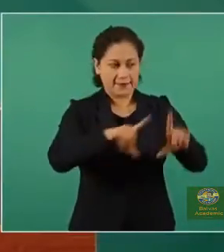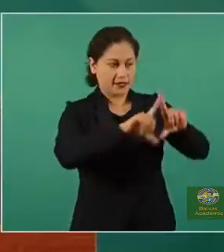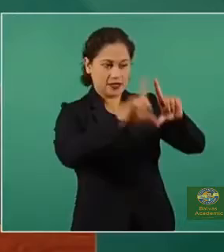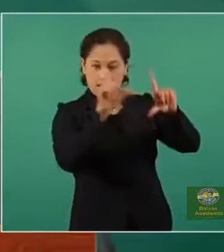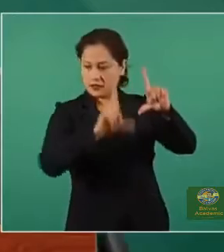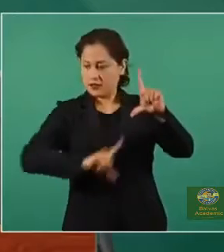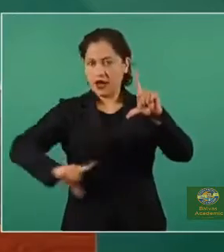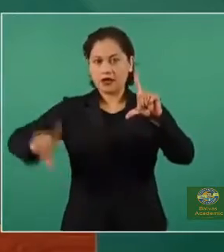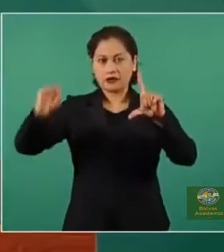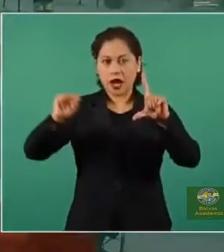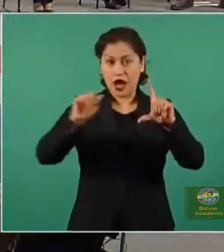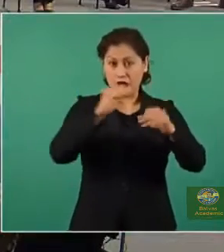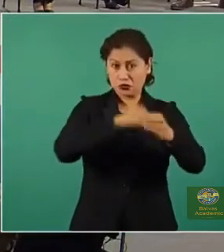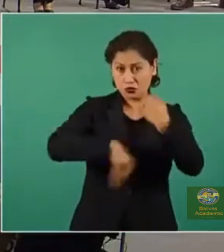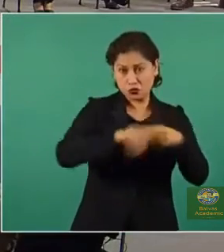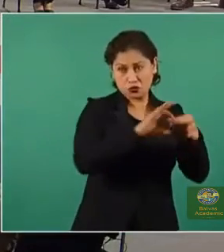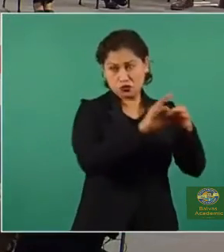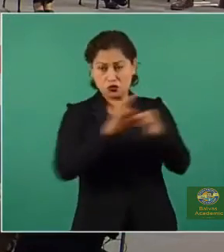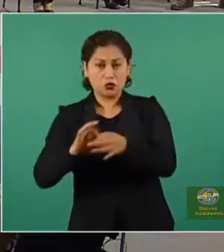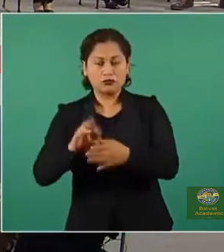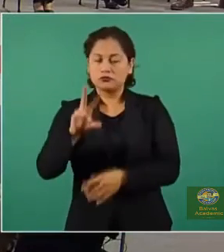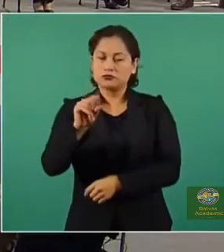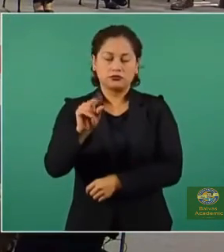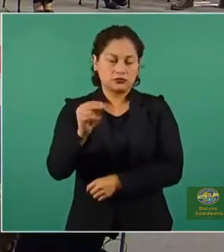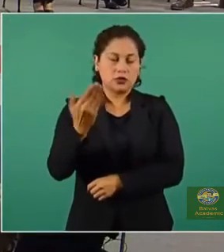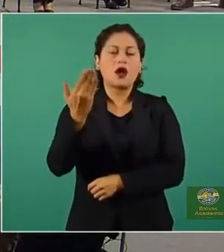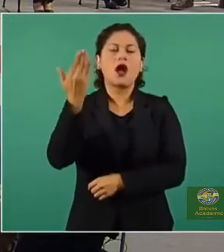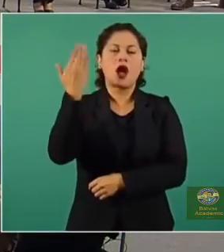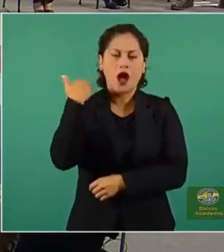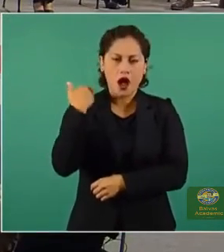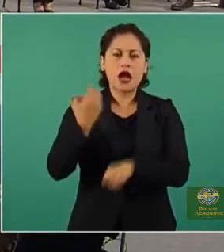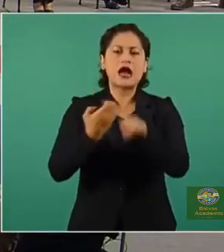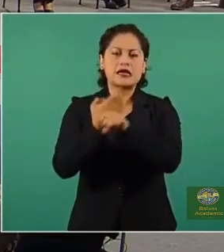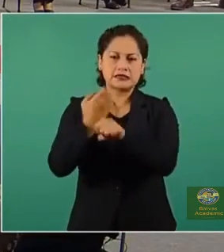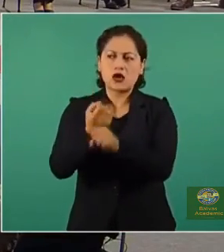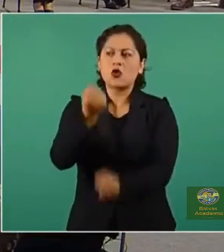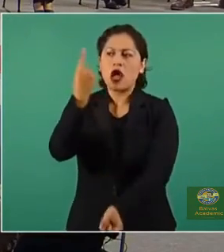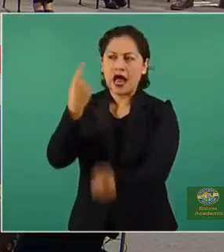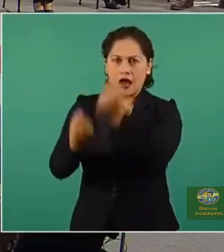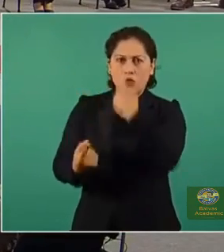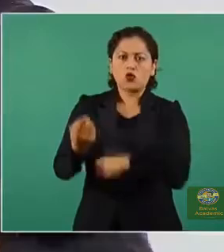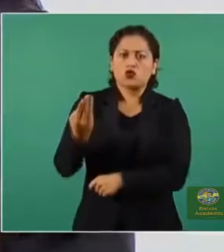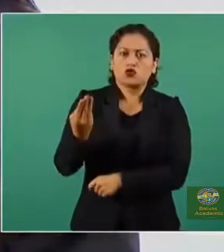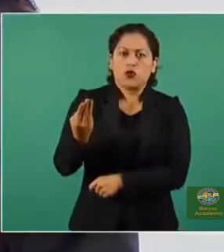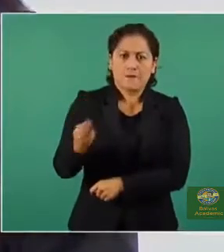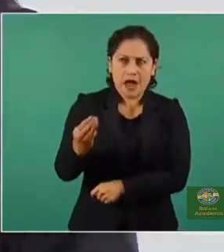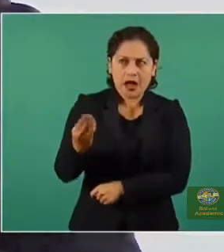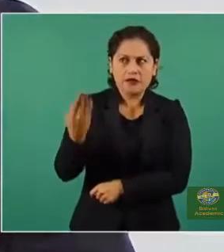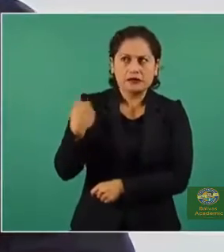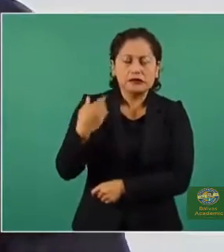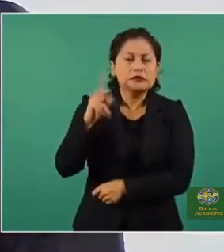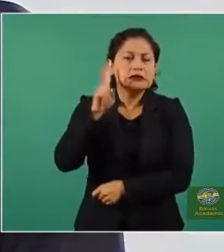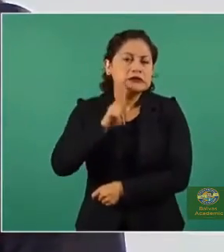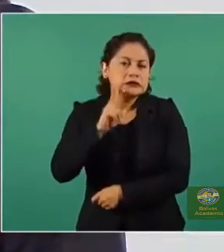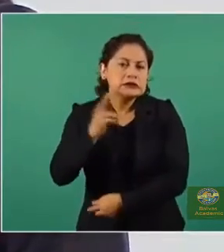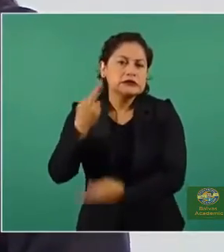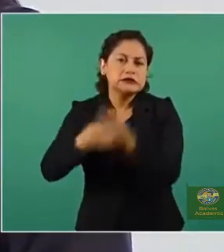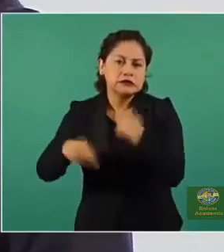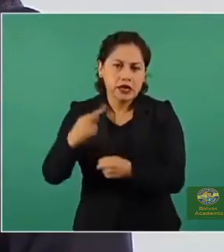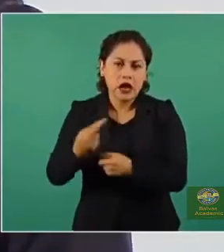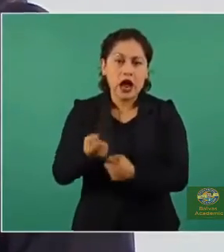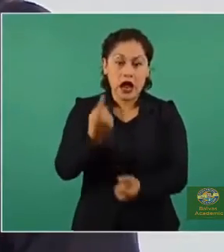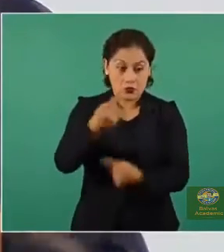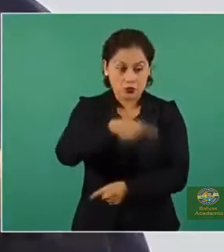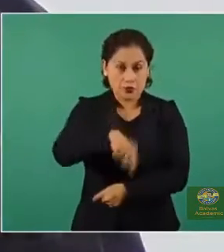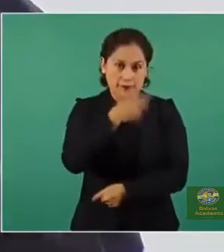los acercamientos, hubo un intento en mayo y en junio de regreso, y entonces el 83% nos contestó que en algún momento